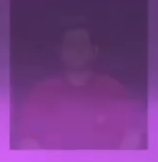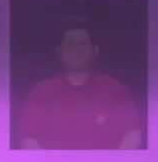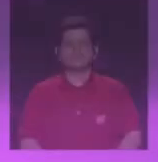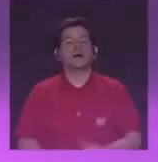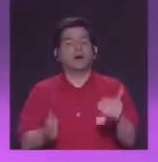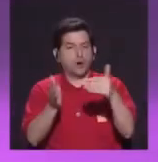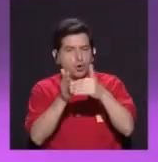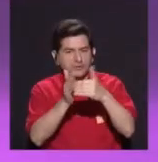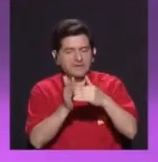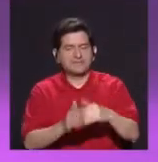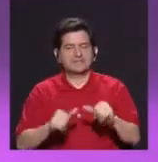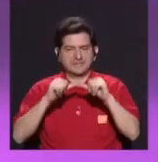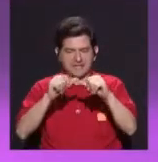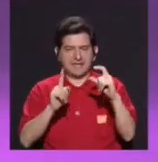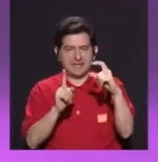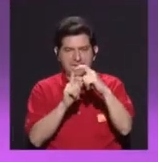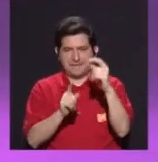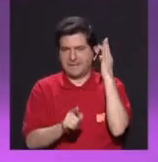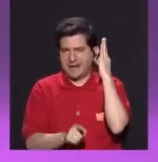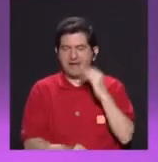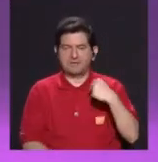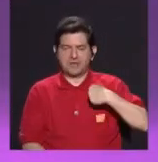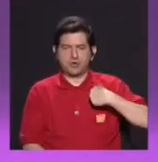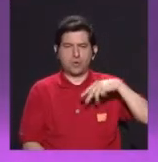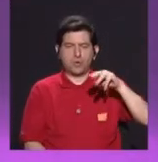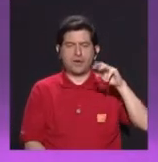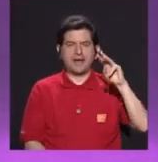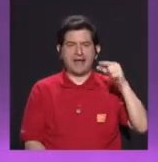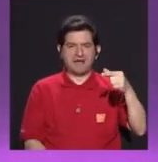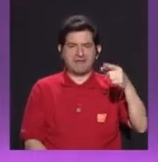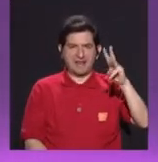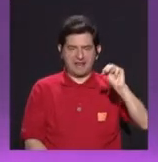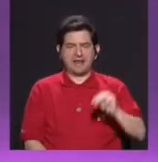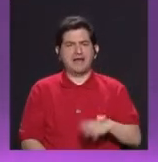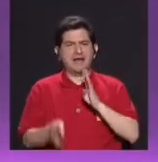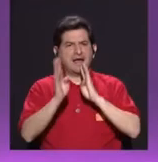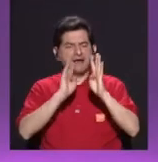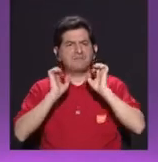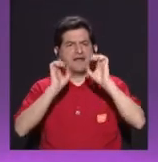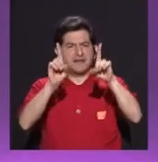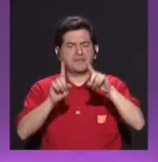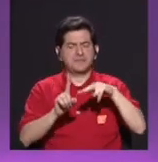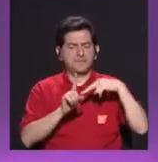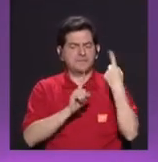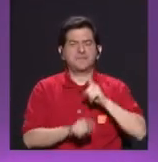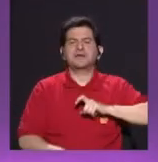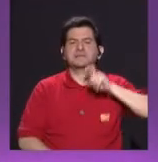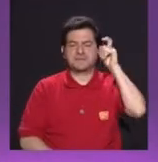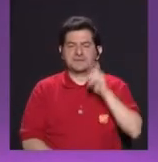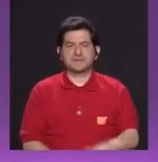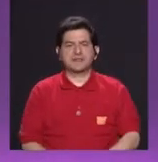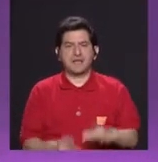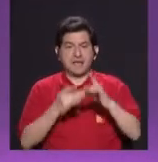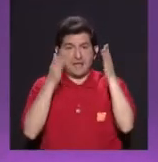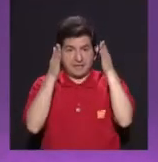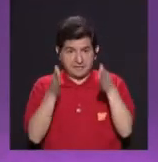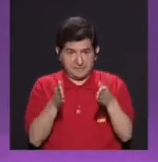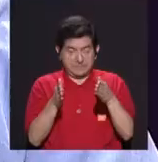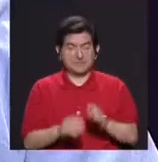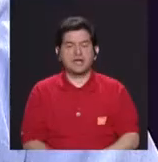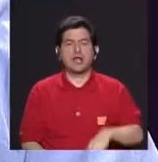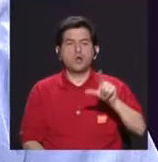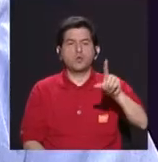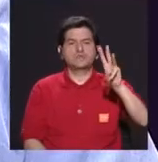estamos en palabra de mujer mi nombre es gabriel la mayoría y estamos conversando sobre educación con perspectiva de género con el experto